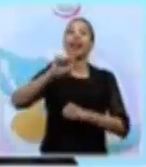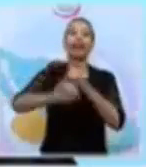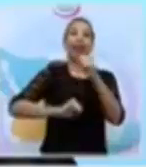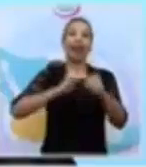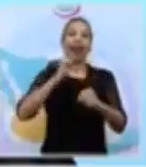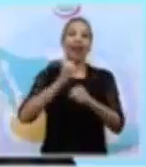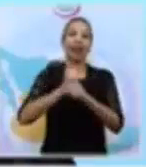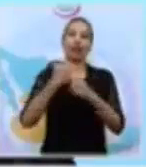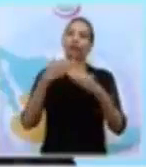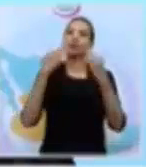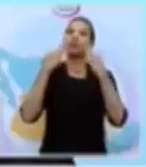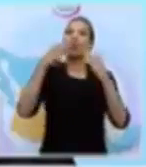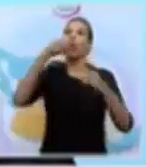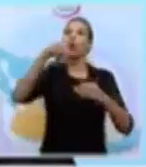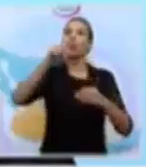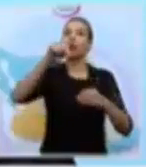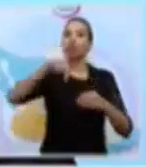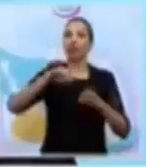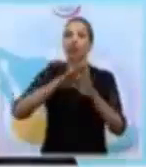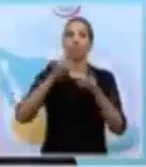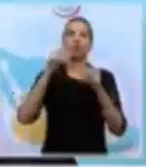de presencia de la ONU en México,